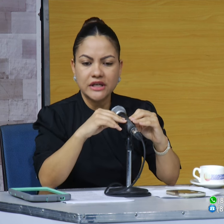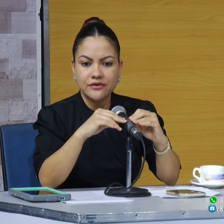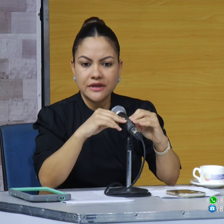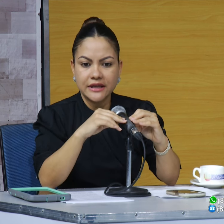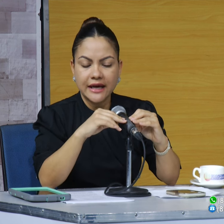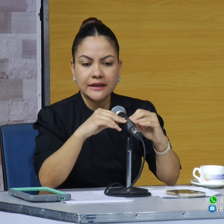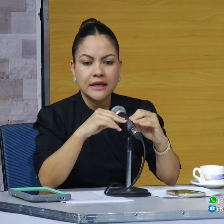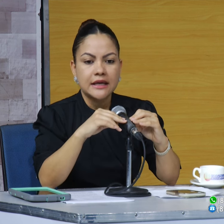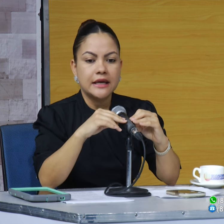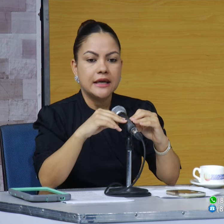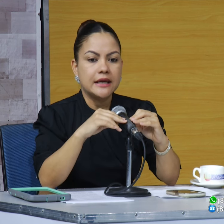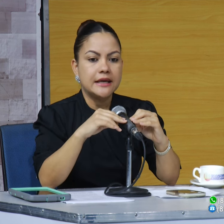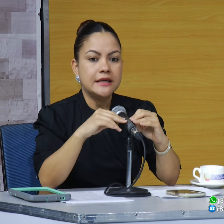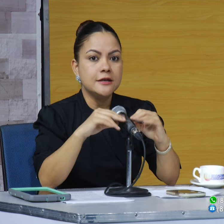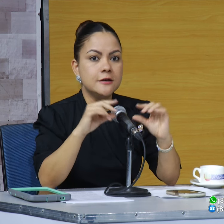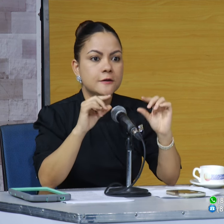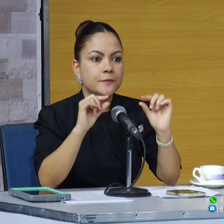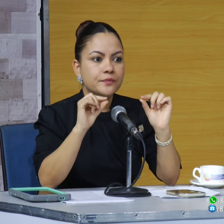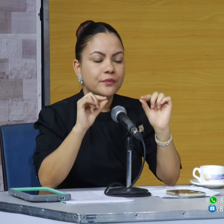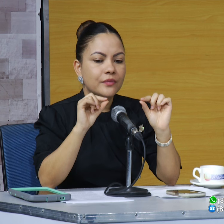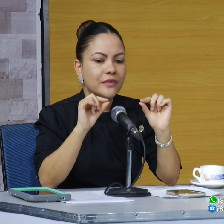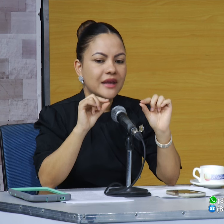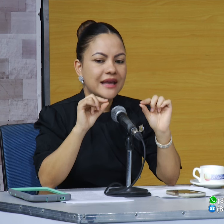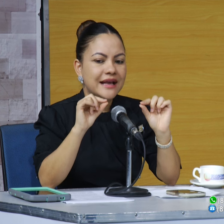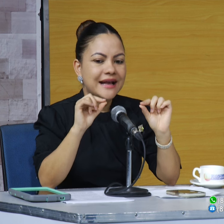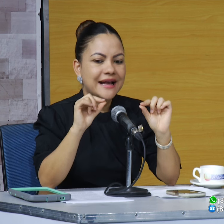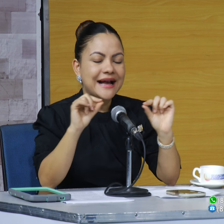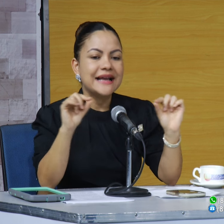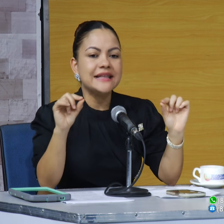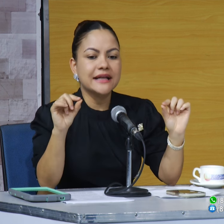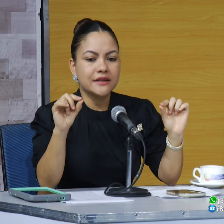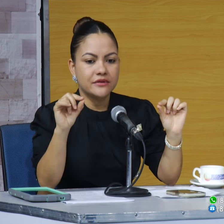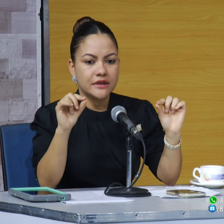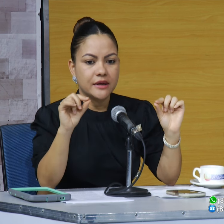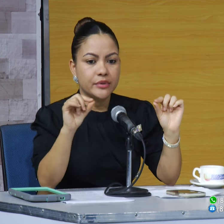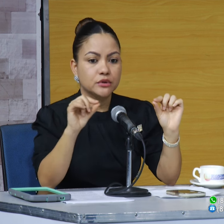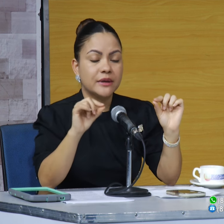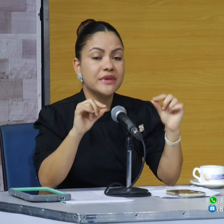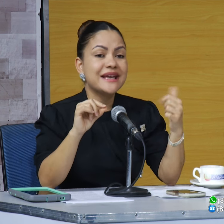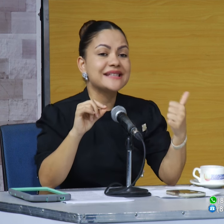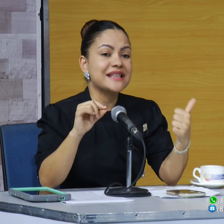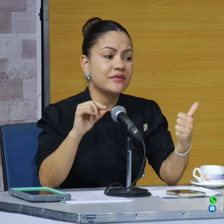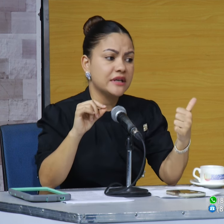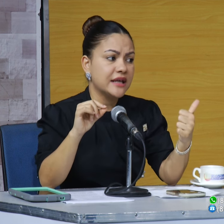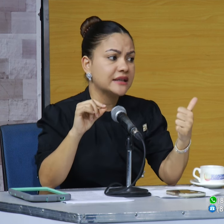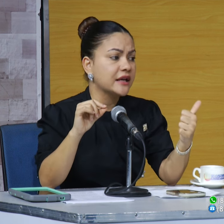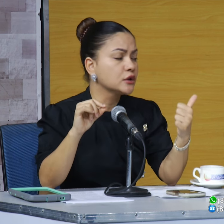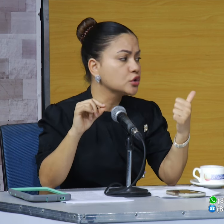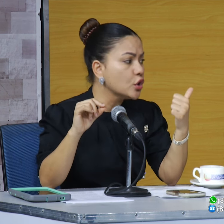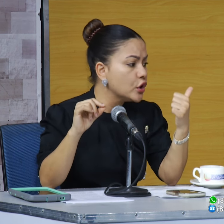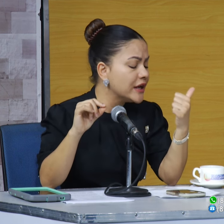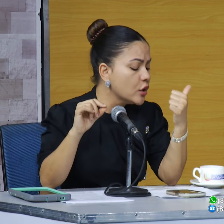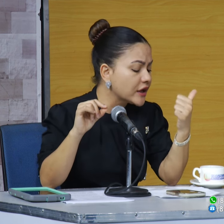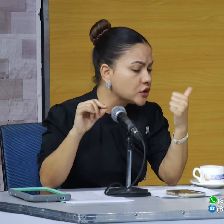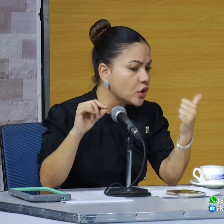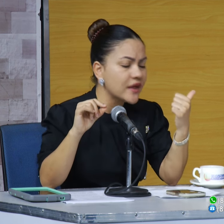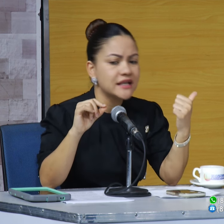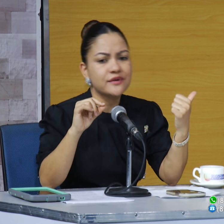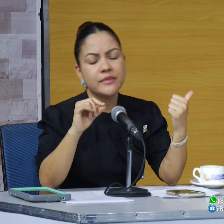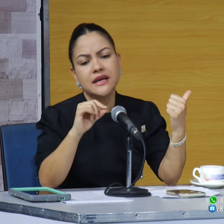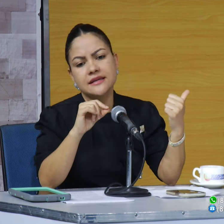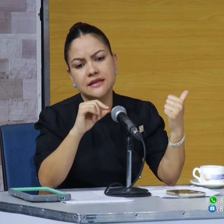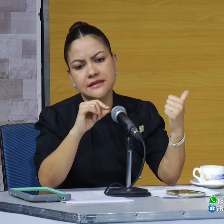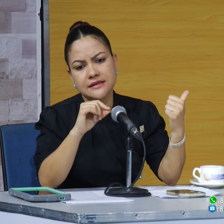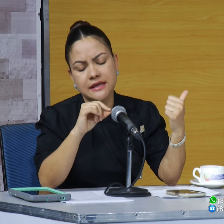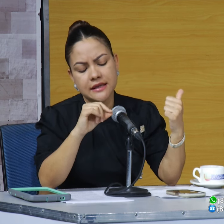sostenibilidad eh y calidad de vida pero también estabilidad que es lo que todas